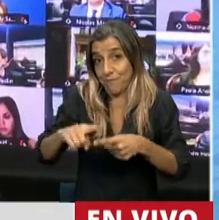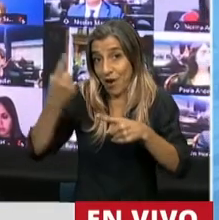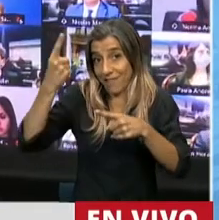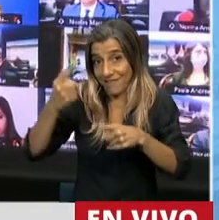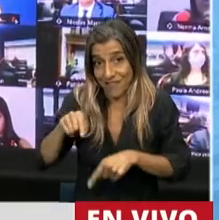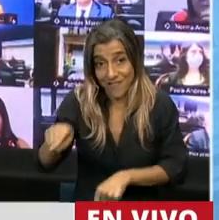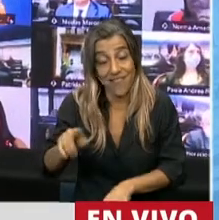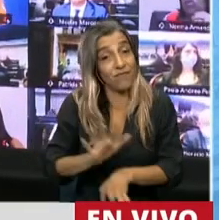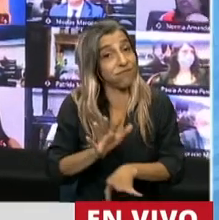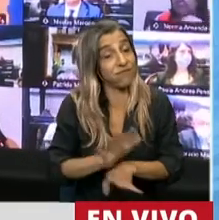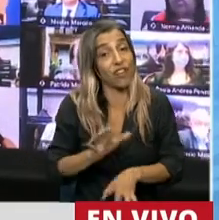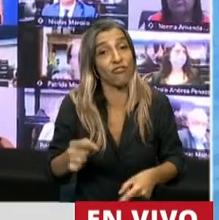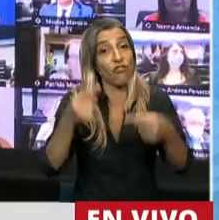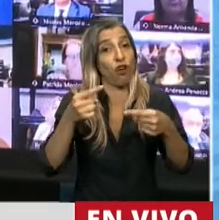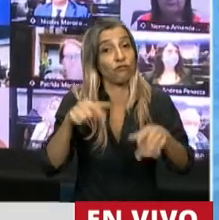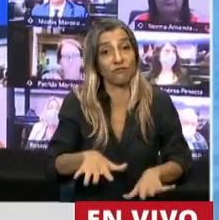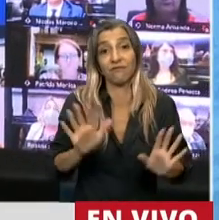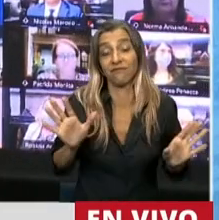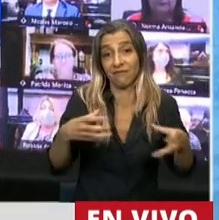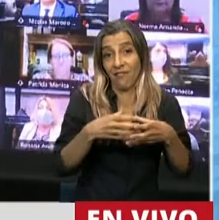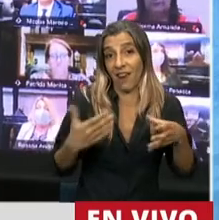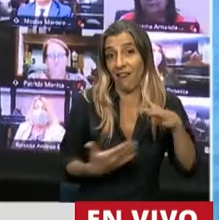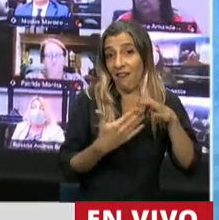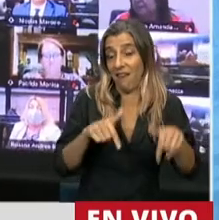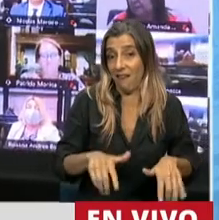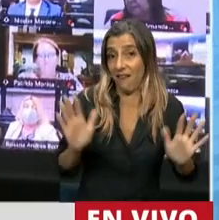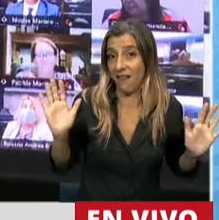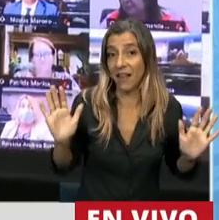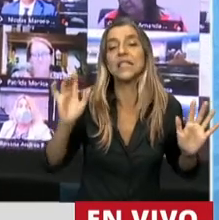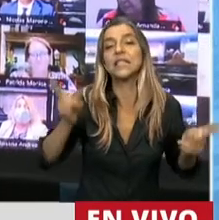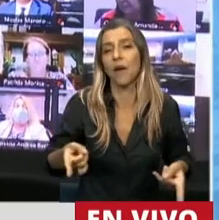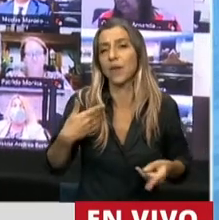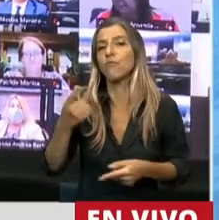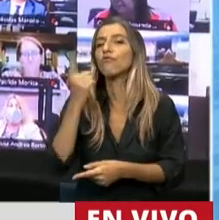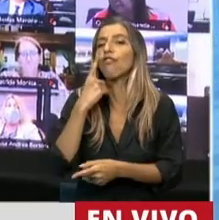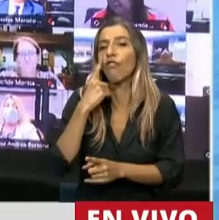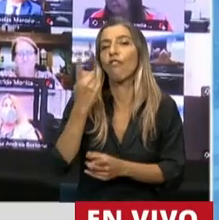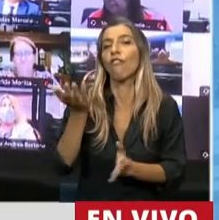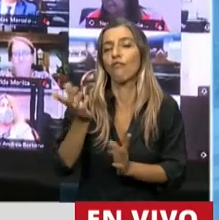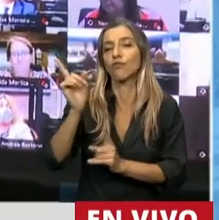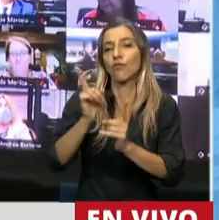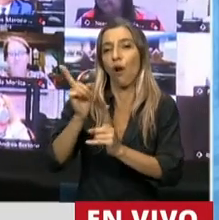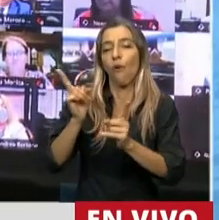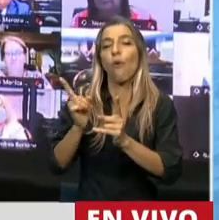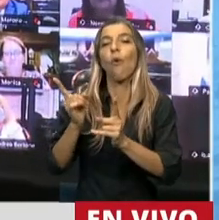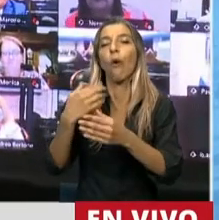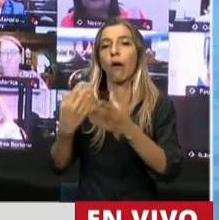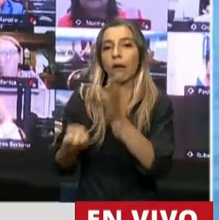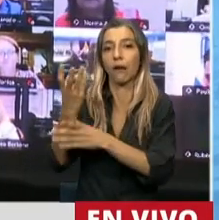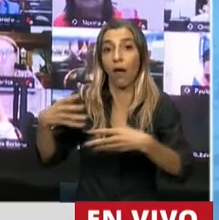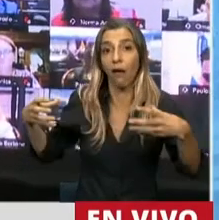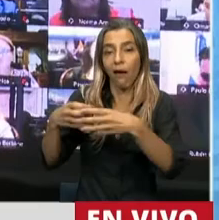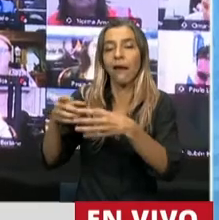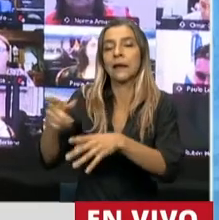legal vigente. Además, conociendo la historia de varios de los impulsores de esta mesa, temo que esto